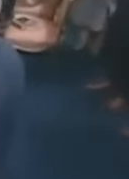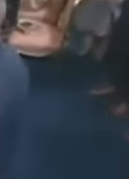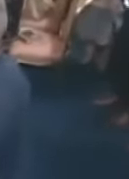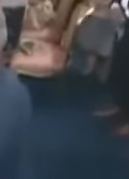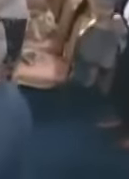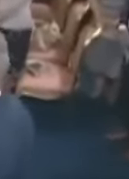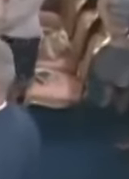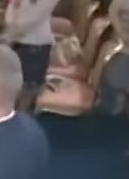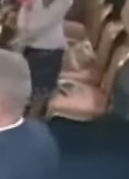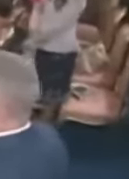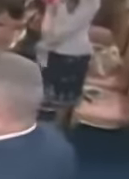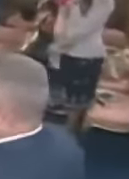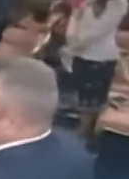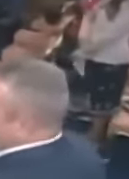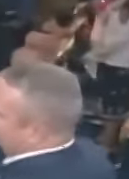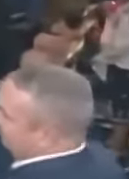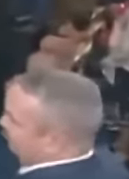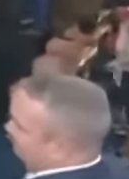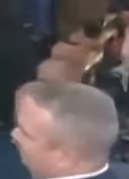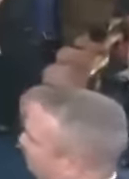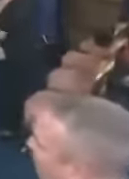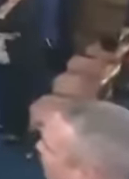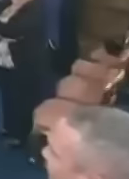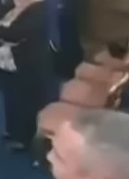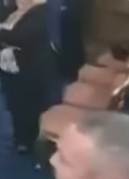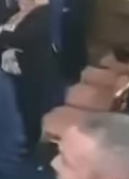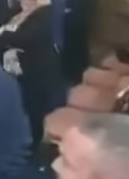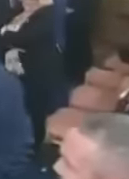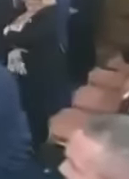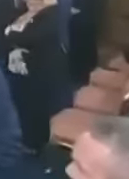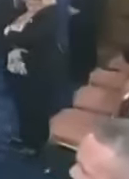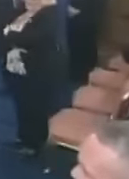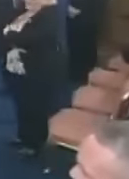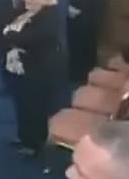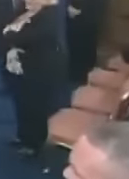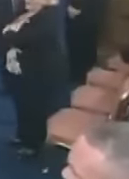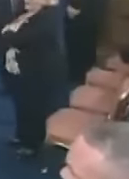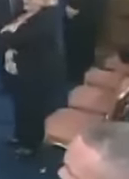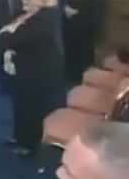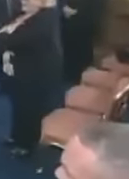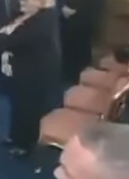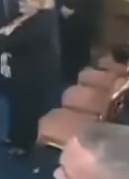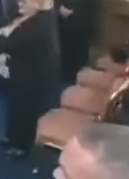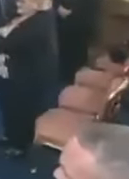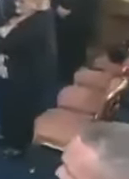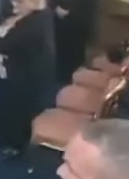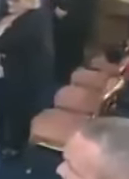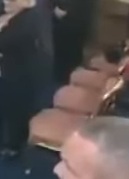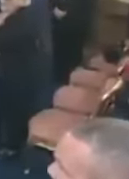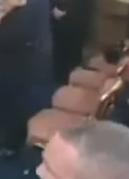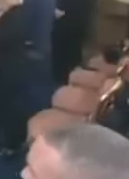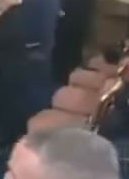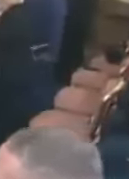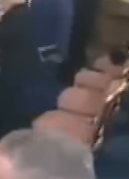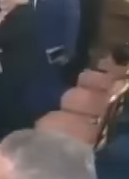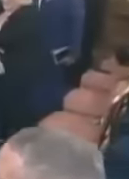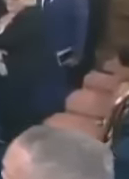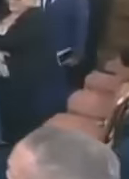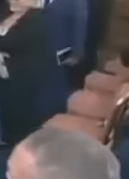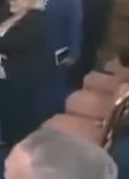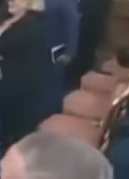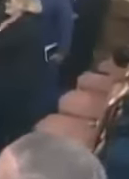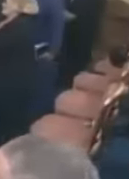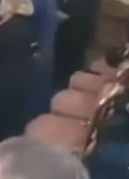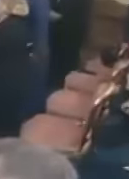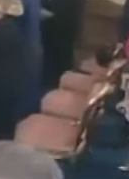sectores del país que se vienen pronunciando en tan importante momento para la historia de la República Bolivariana de Venezuela, que